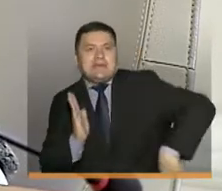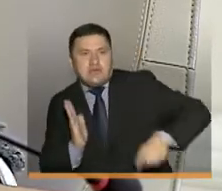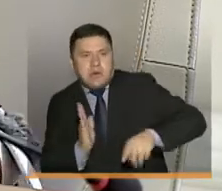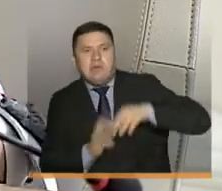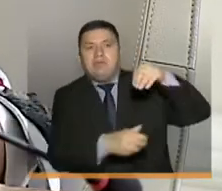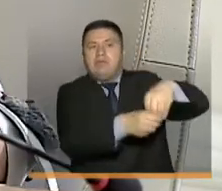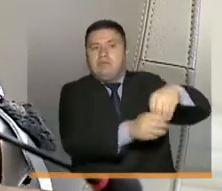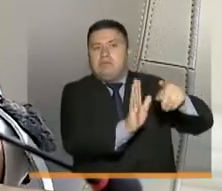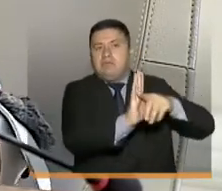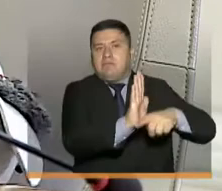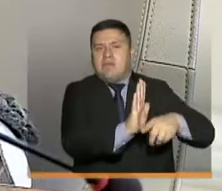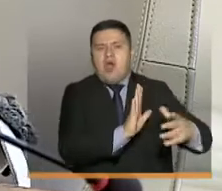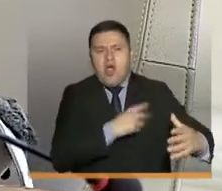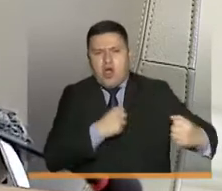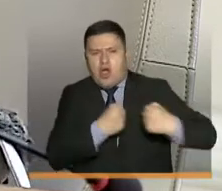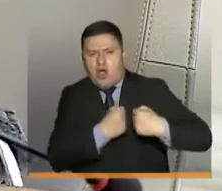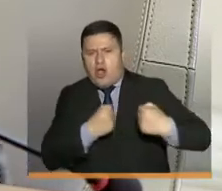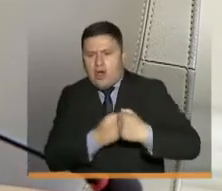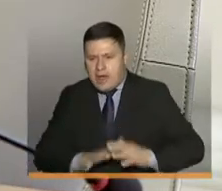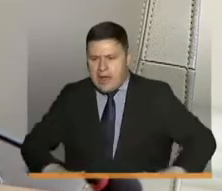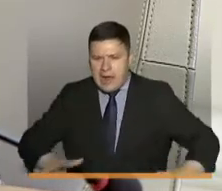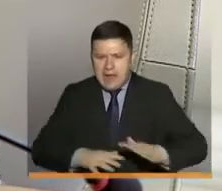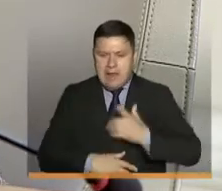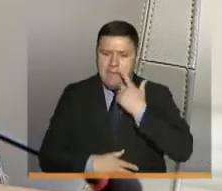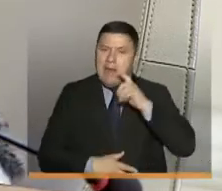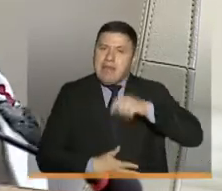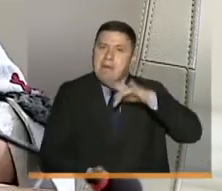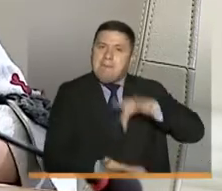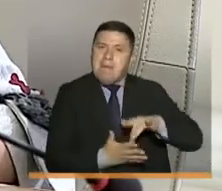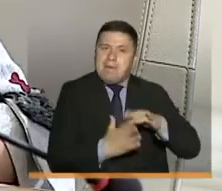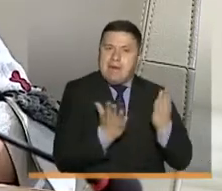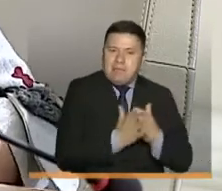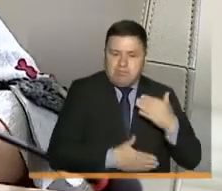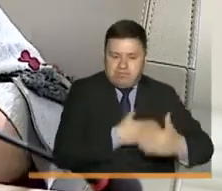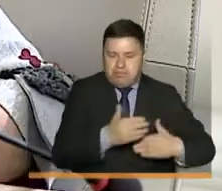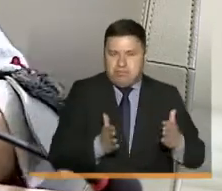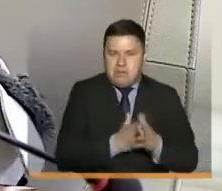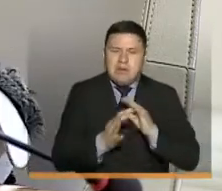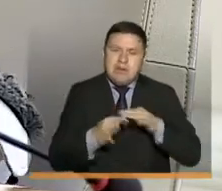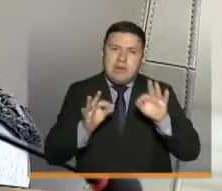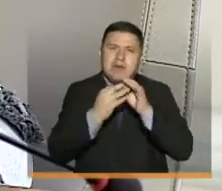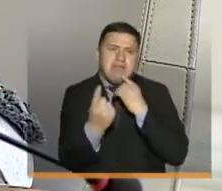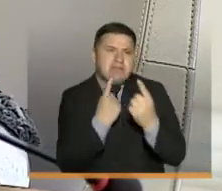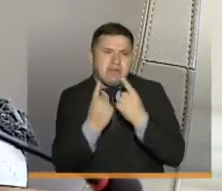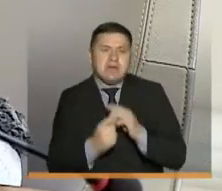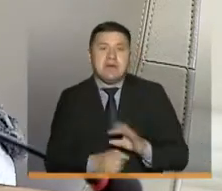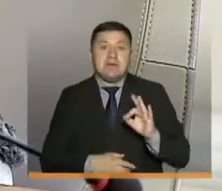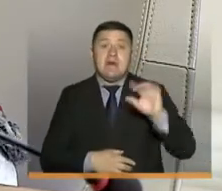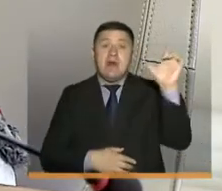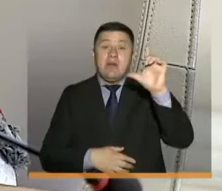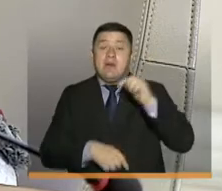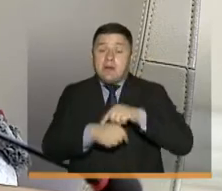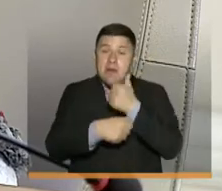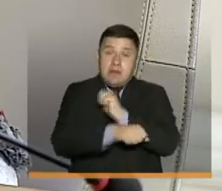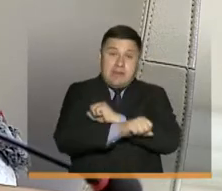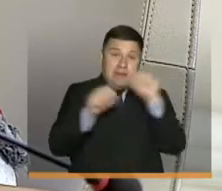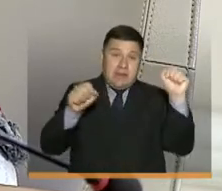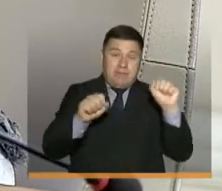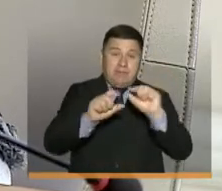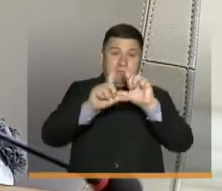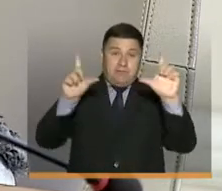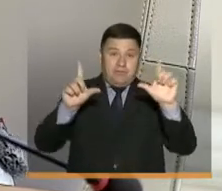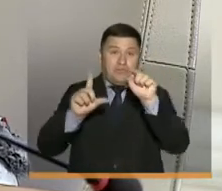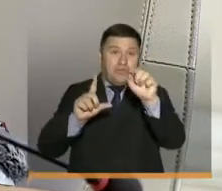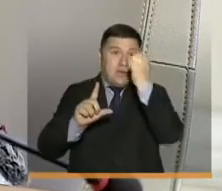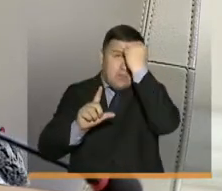instituciones educativas, de cómo afianzar otros espacios, además de los tradicionales, para tener este diálogo, presidente. Y todos los lunes a las 10 de la mañana, en la franja de